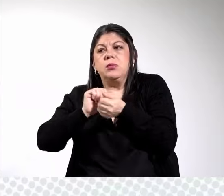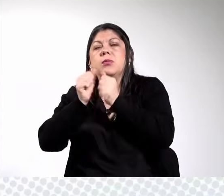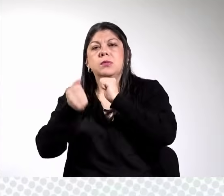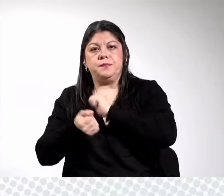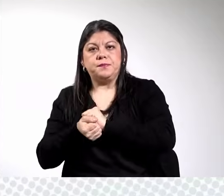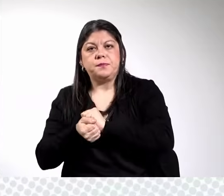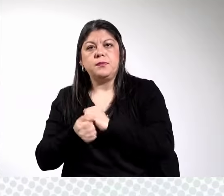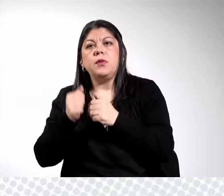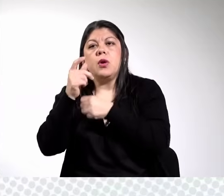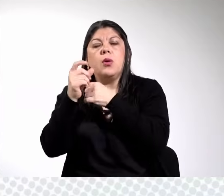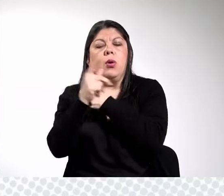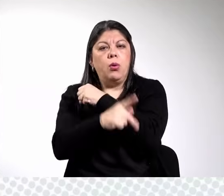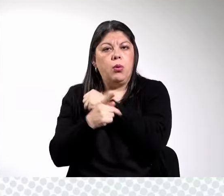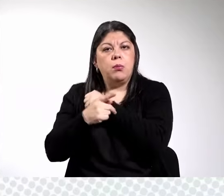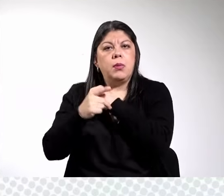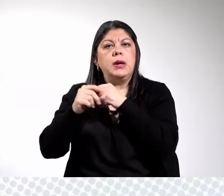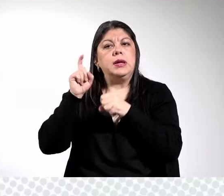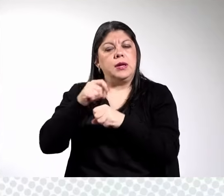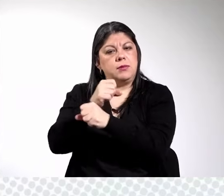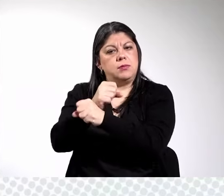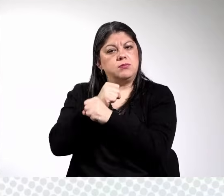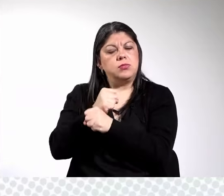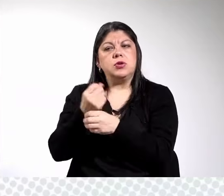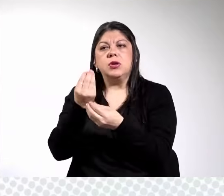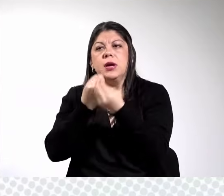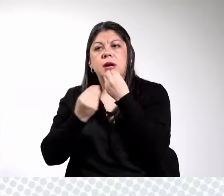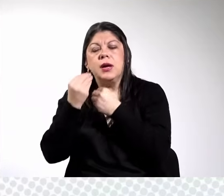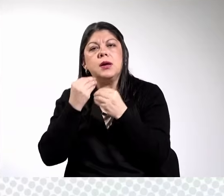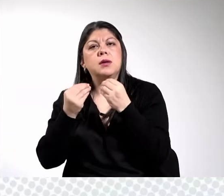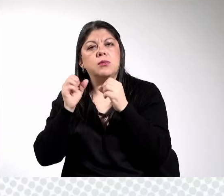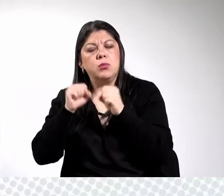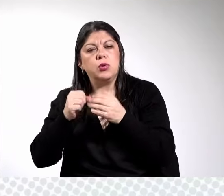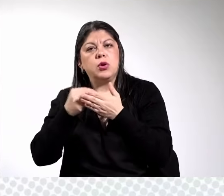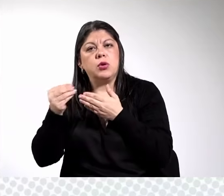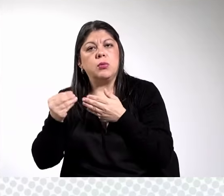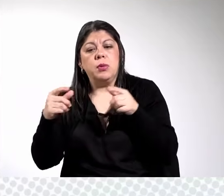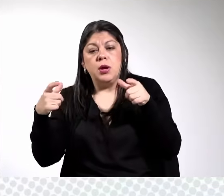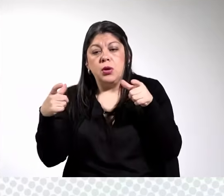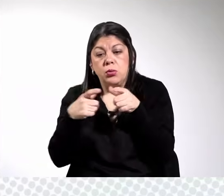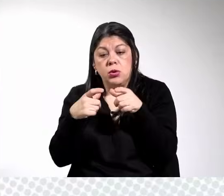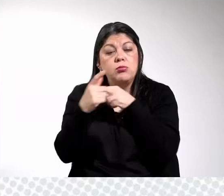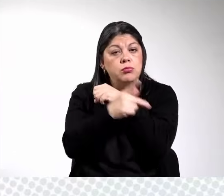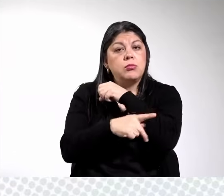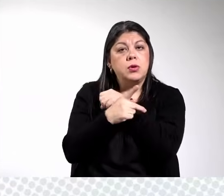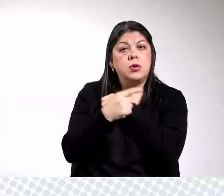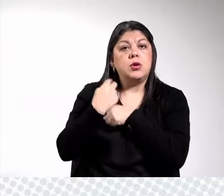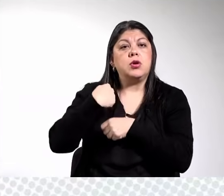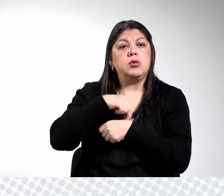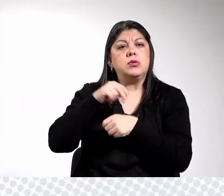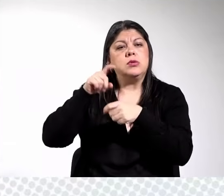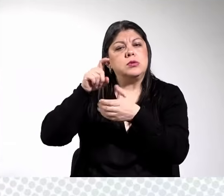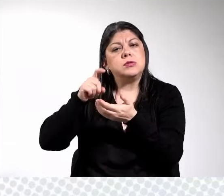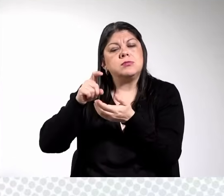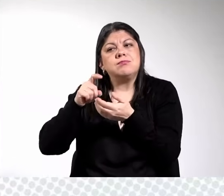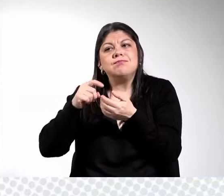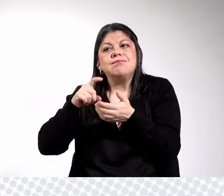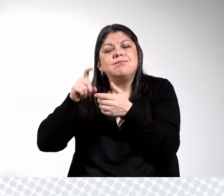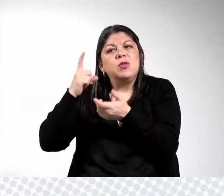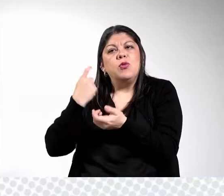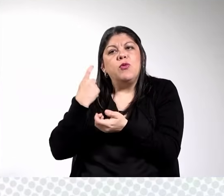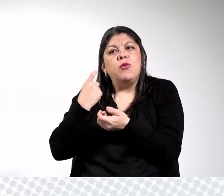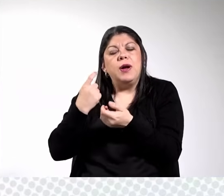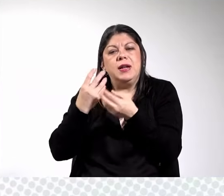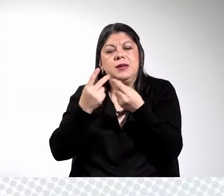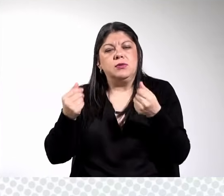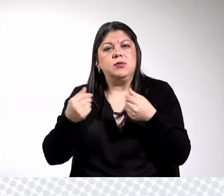entonces un país tiene que tener esa seguridad alimentaria. Costa Rica es un país pequeño. Tenemos muchas pendientes en nuestros territorios, no somos